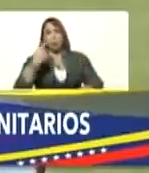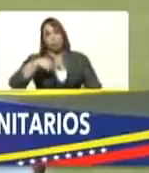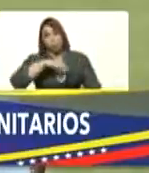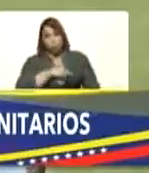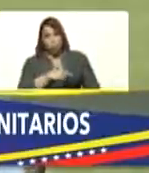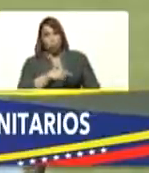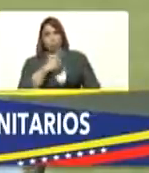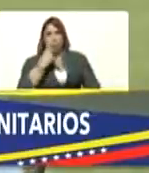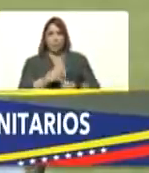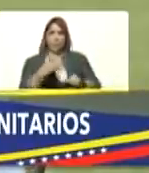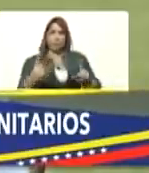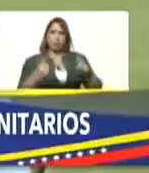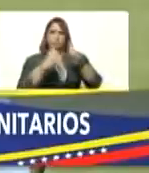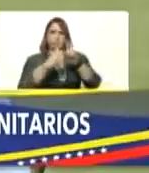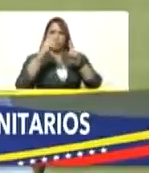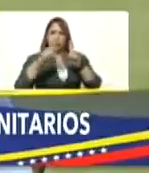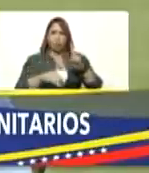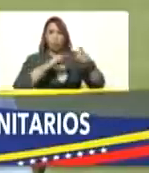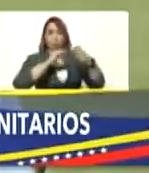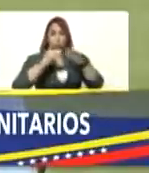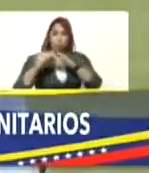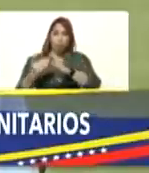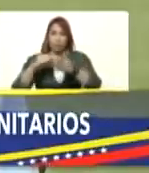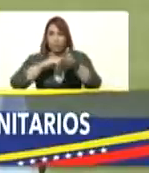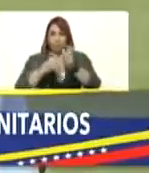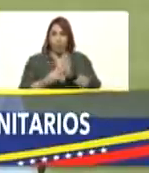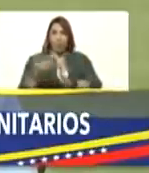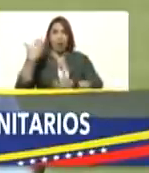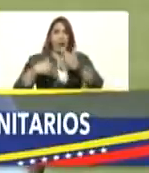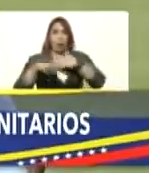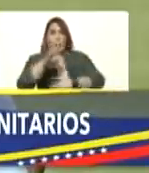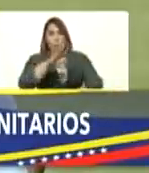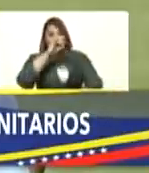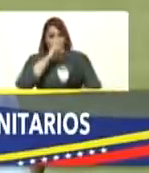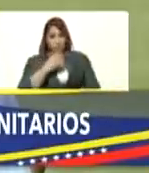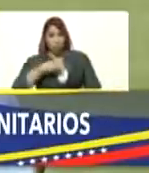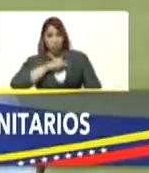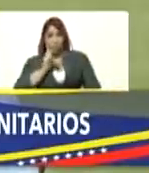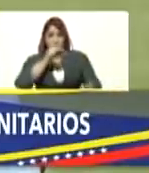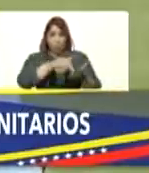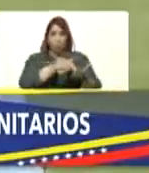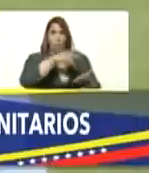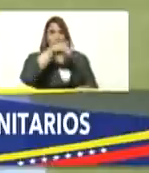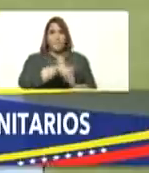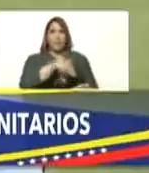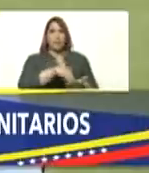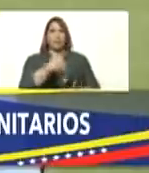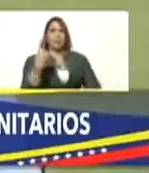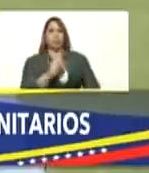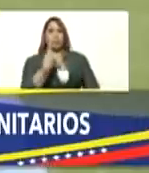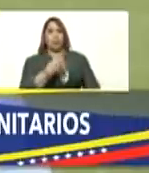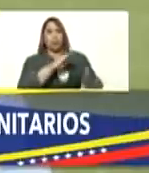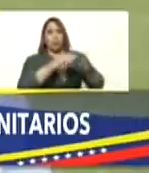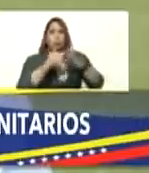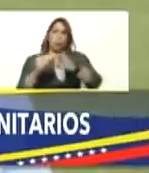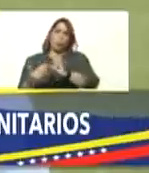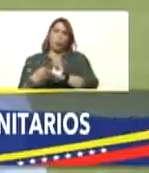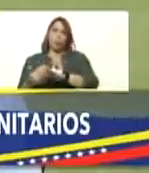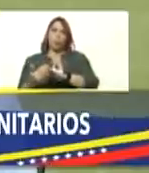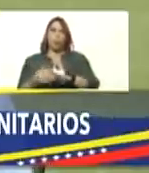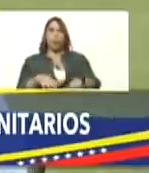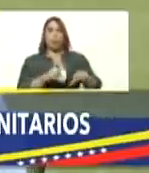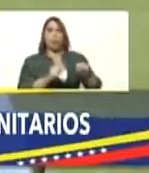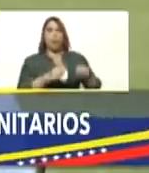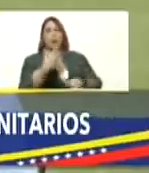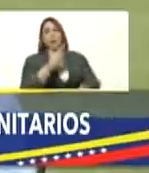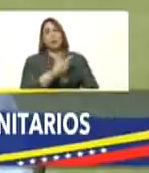acercar deberían ser las comunas. Sin embargo, hace 4 años, cuando llegamos a Miranda, las comunas en Miranda solo ocupaban el